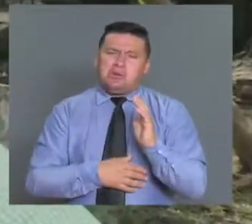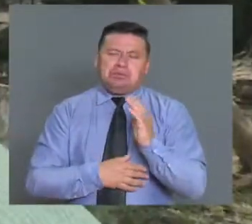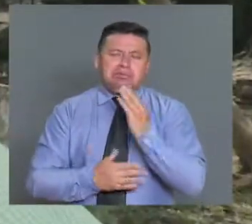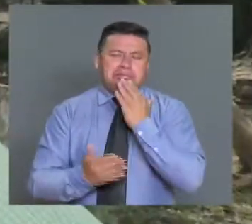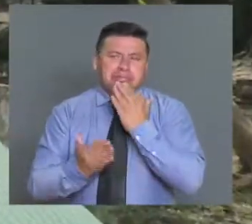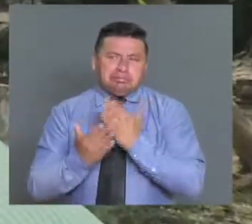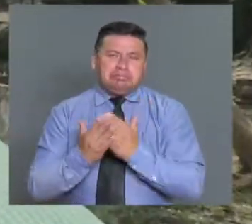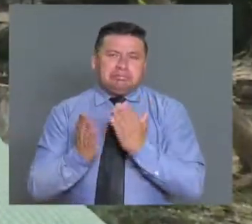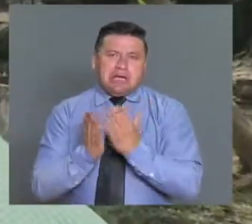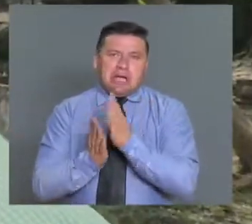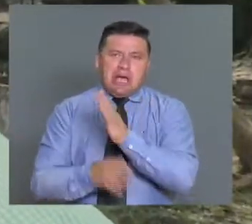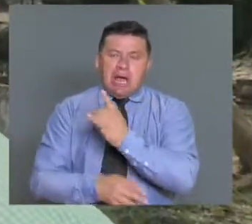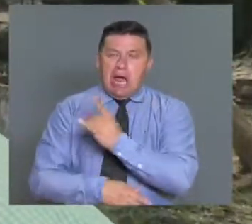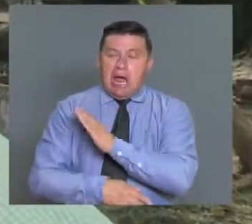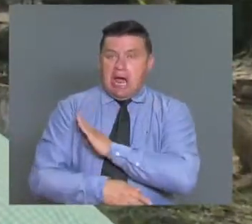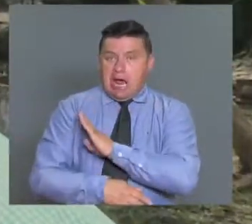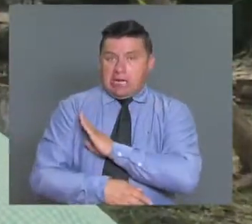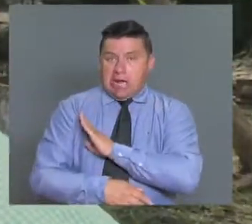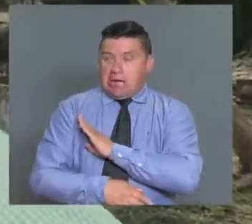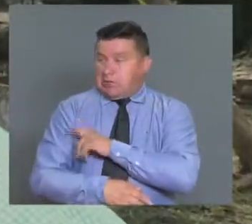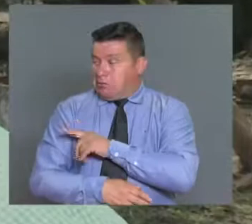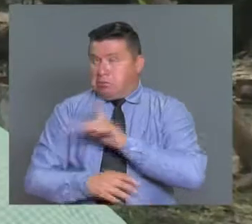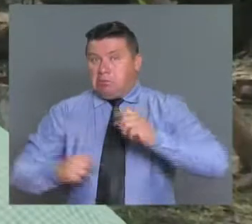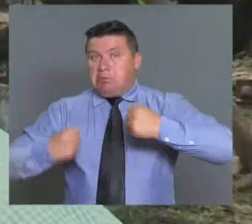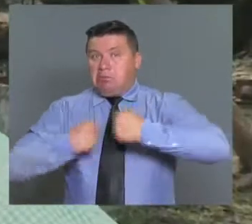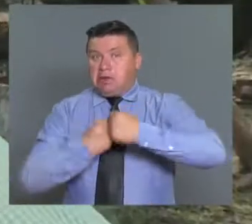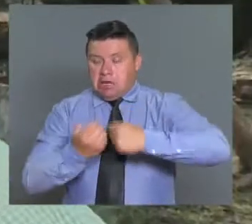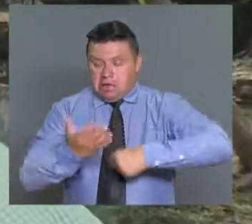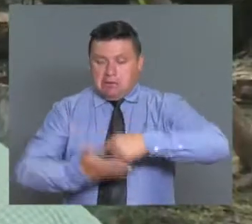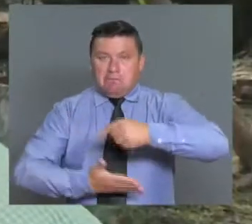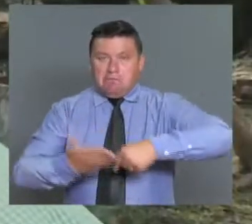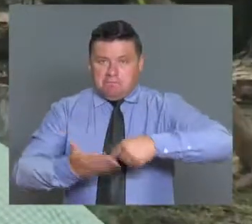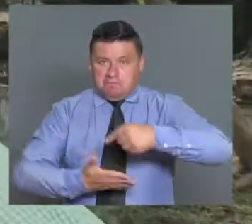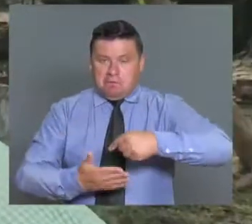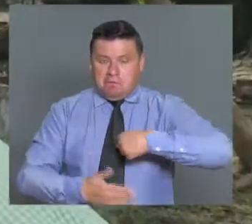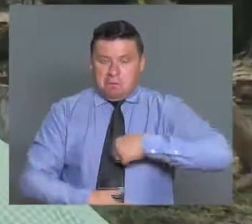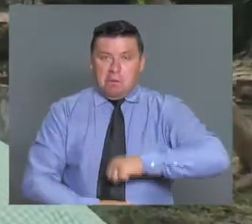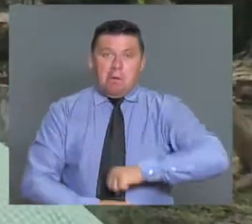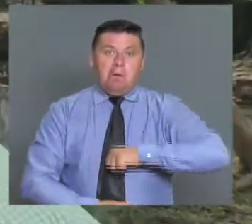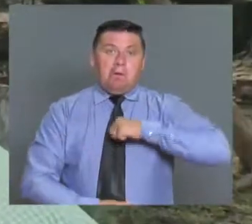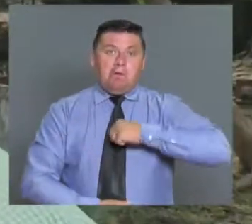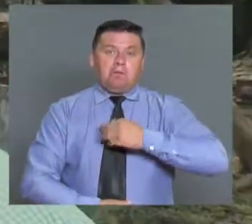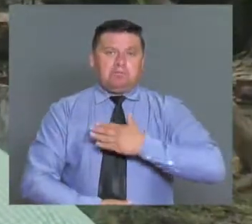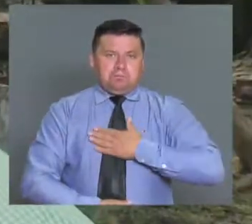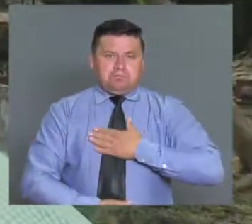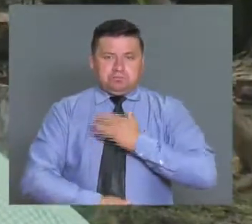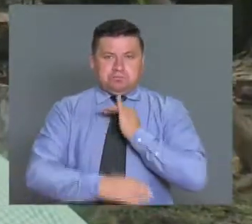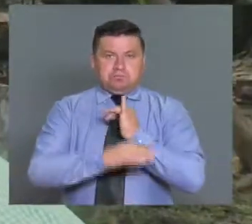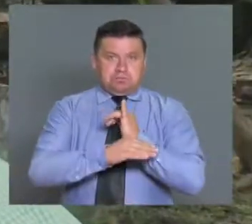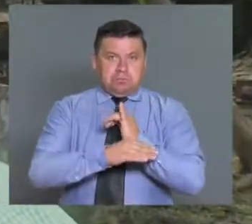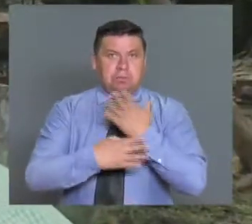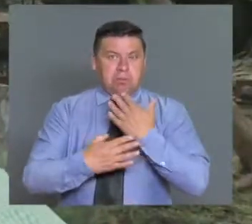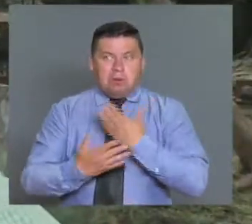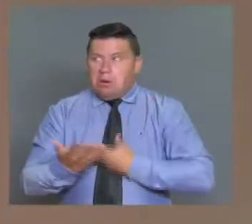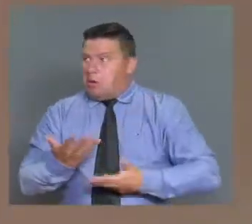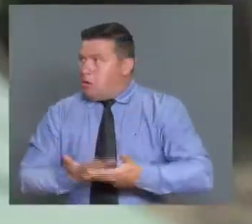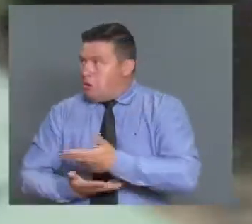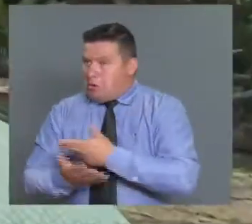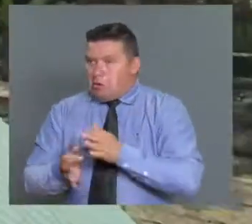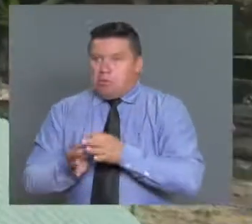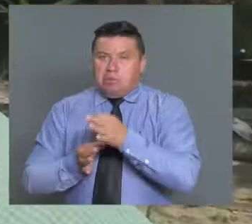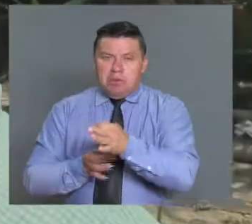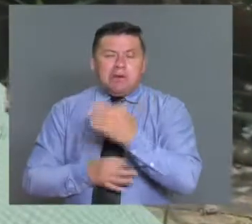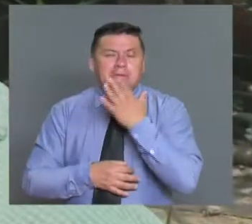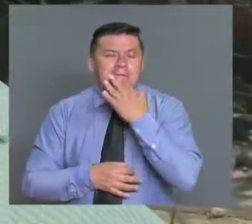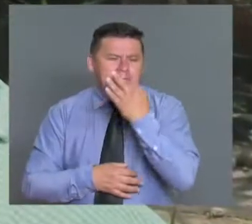gracias también al alcalde que firmó el convenio, y pues ya con gran orgullo tenemos aquí la institución, tenemos la CETA aquí en el municipio.